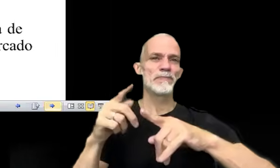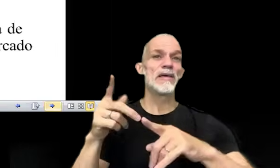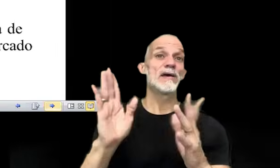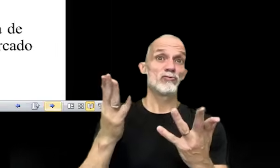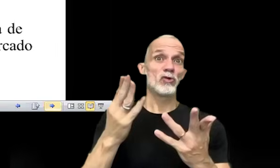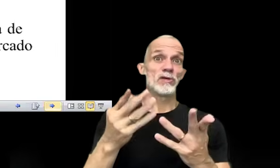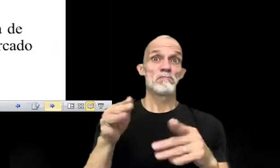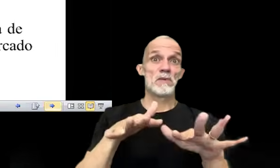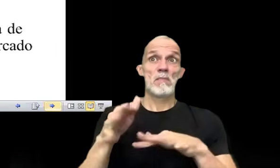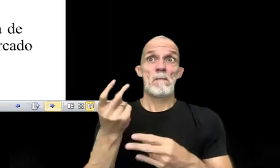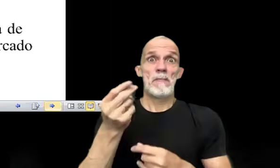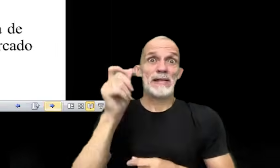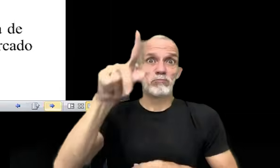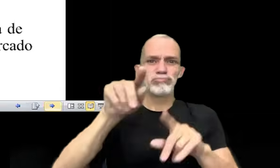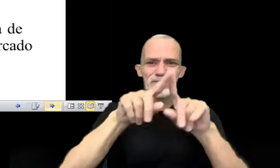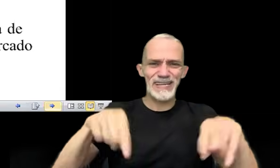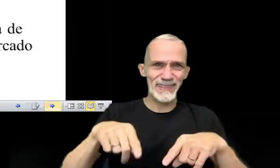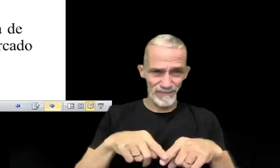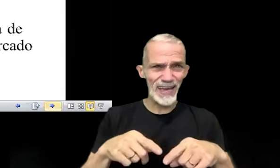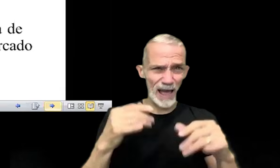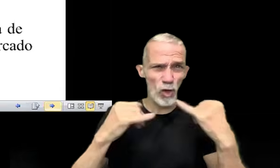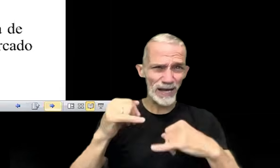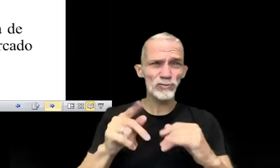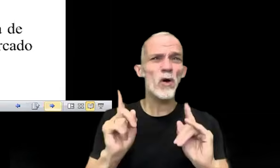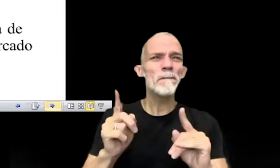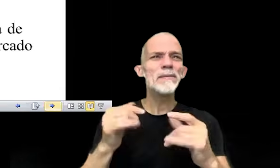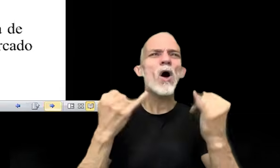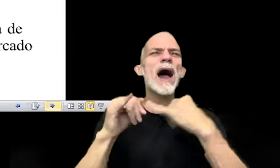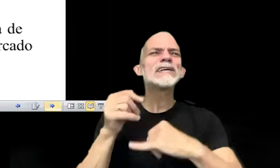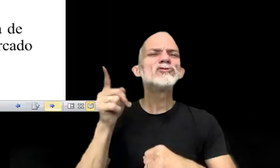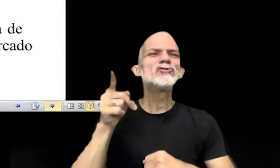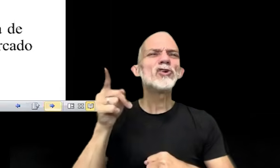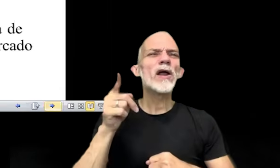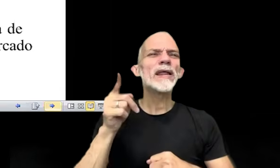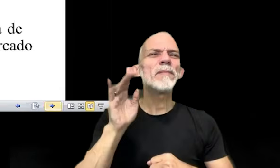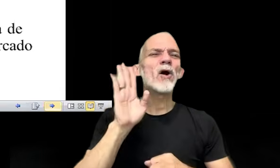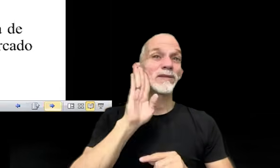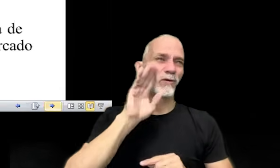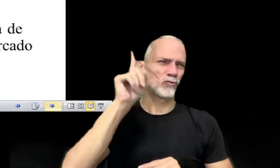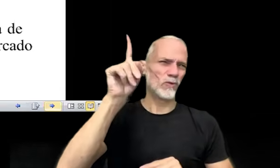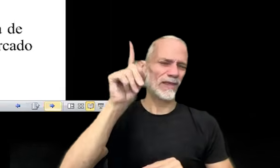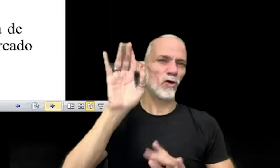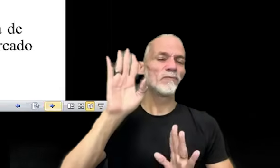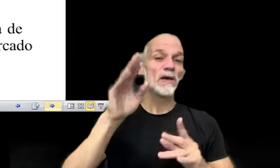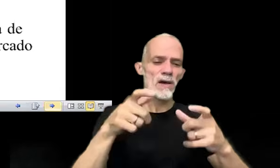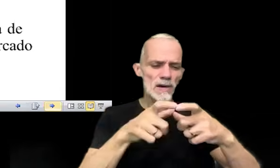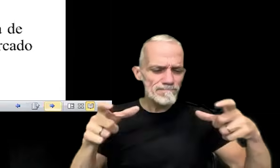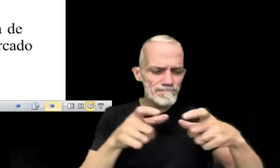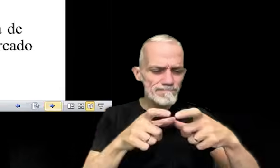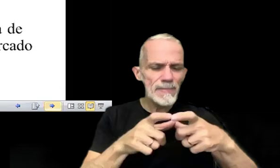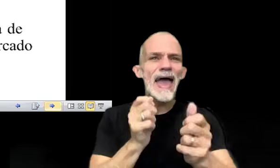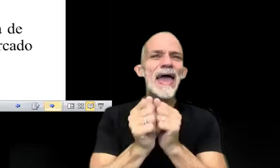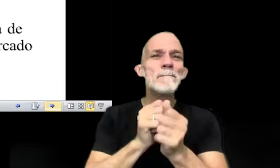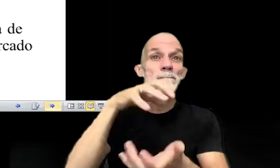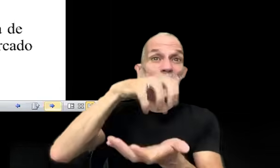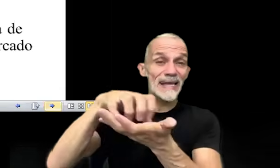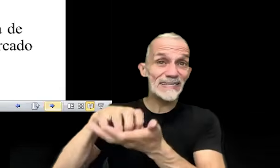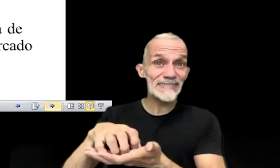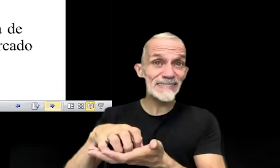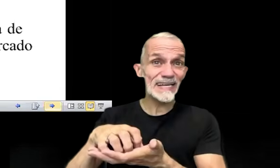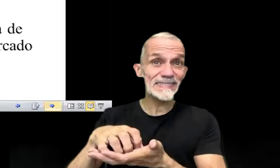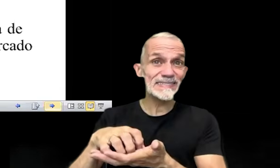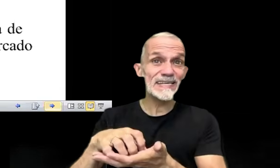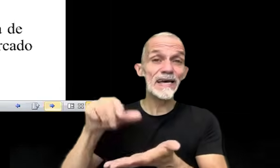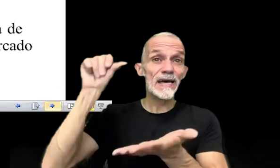el activo subyacente, ¿sí? Es un certificado de acción, la acción que representa ese activo subyacente, son en empresas